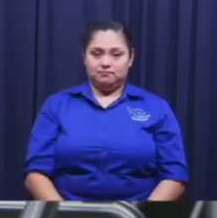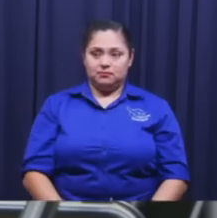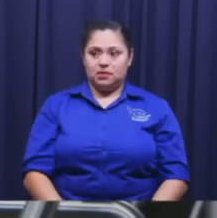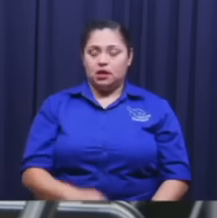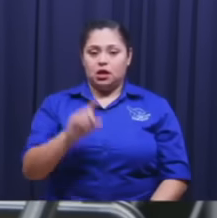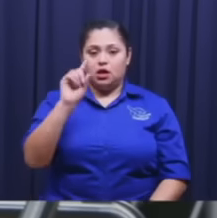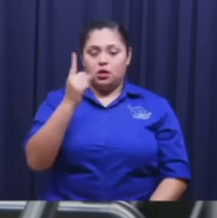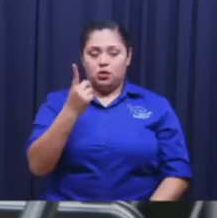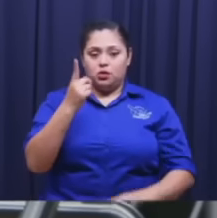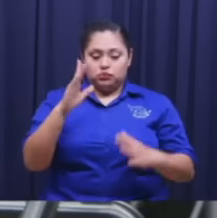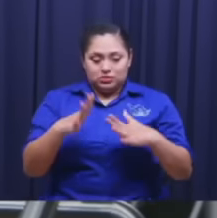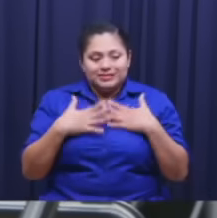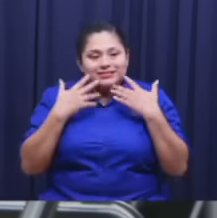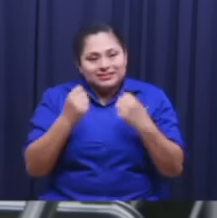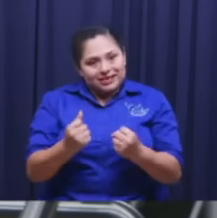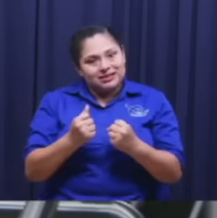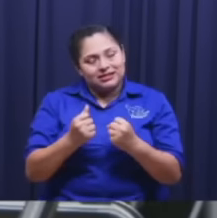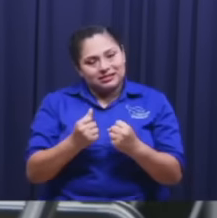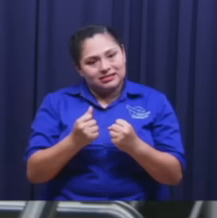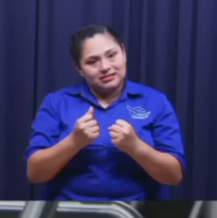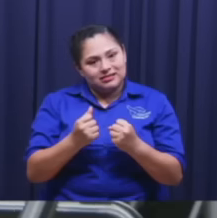que uno se sana